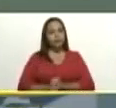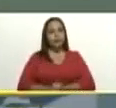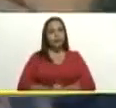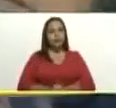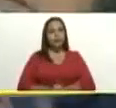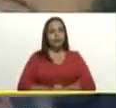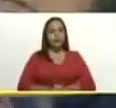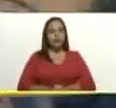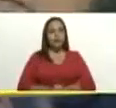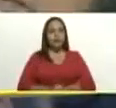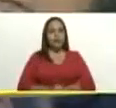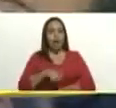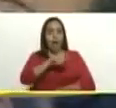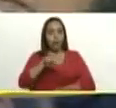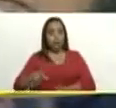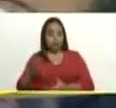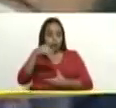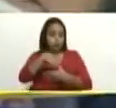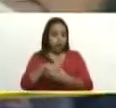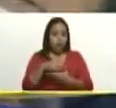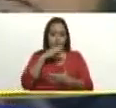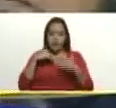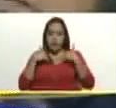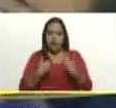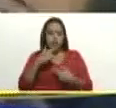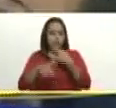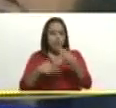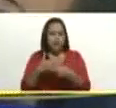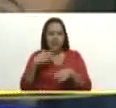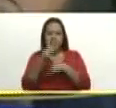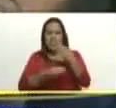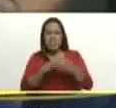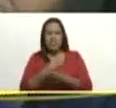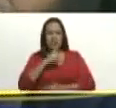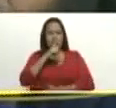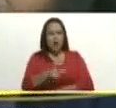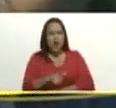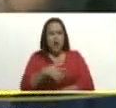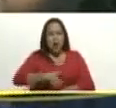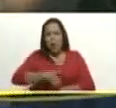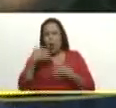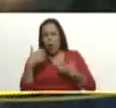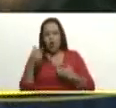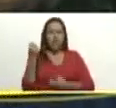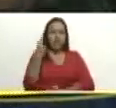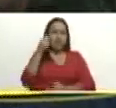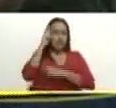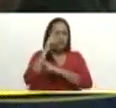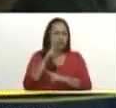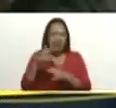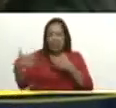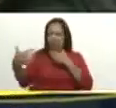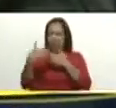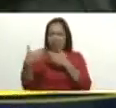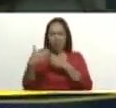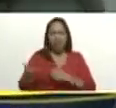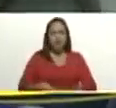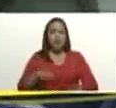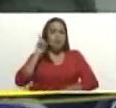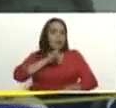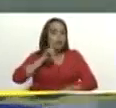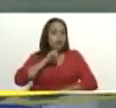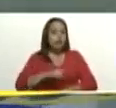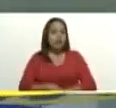desde quienes desde adentro no se cansan de sembrar odio, intolerancia, confrontación,